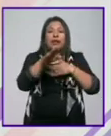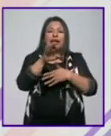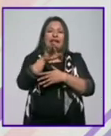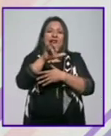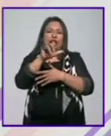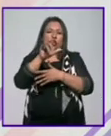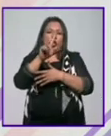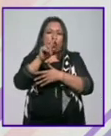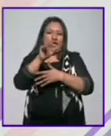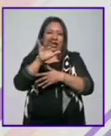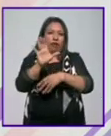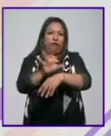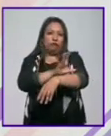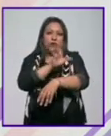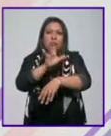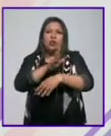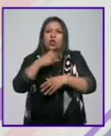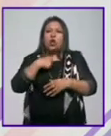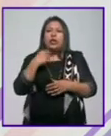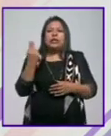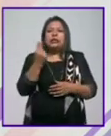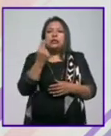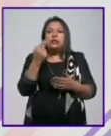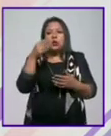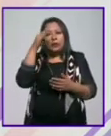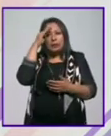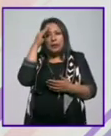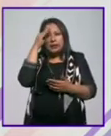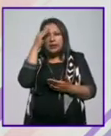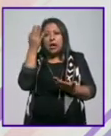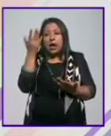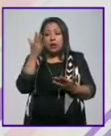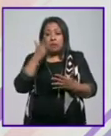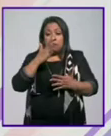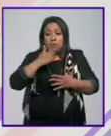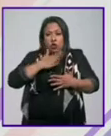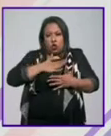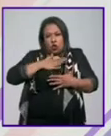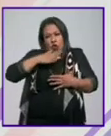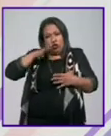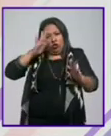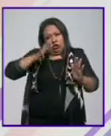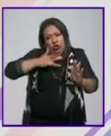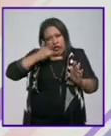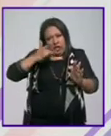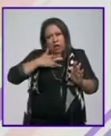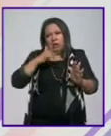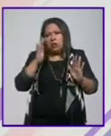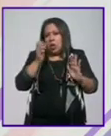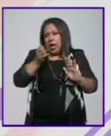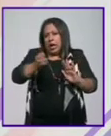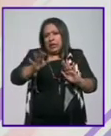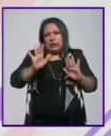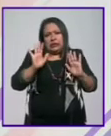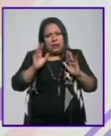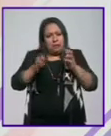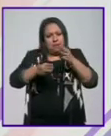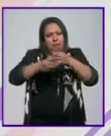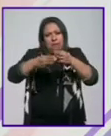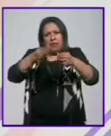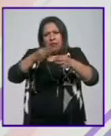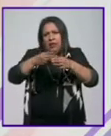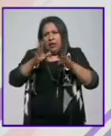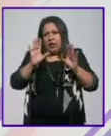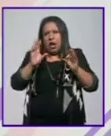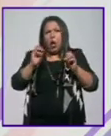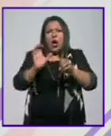electrónica, pues uno tiene que entonces pensar que lo que uno considera de facto un material, ¿no?,